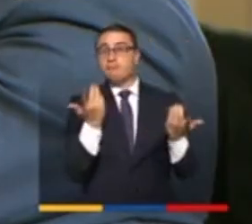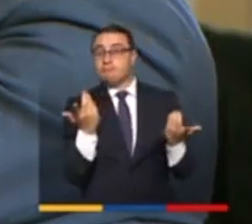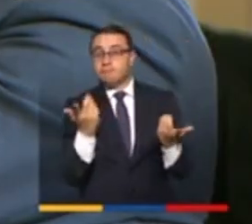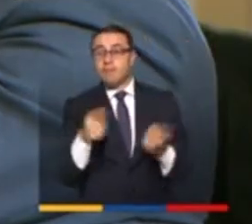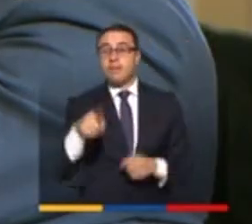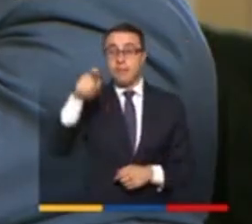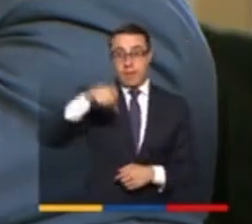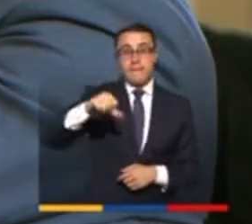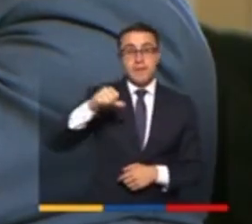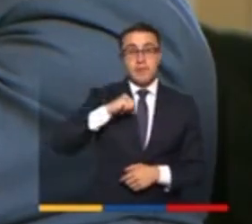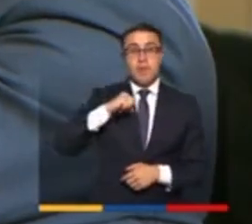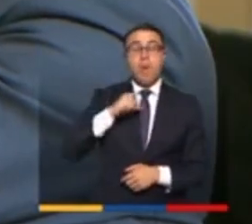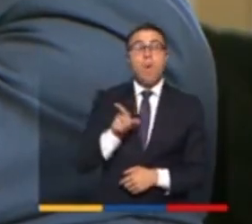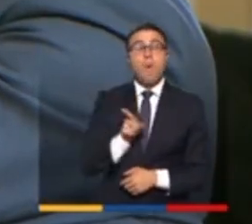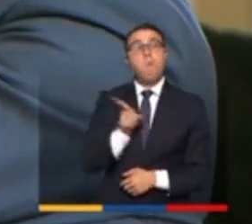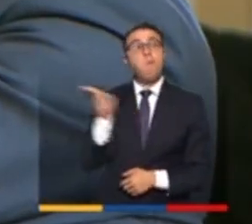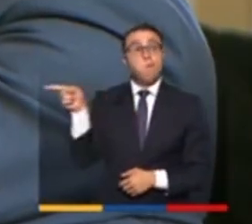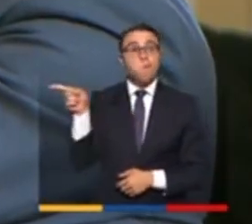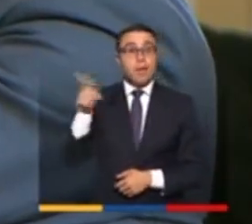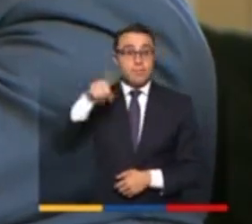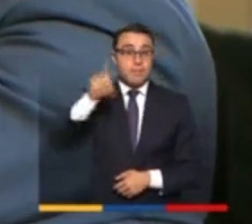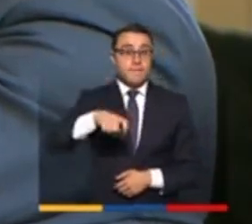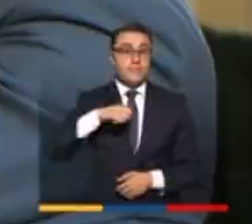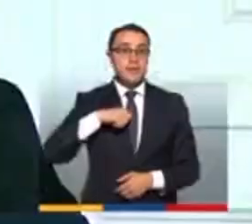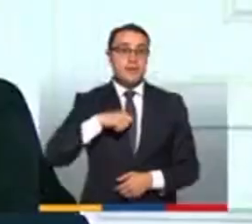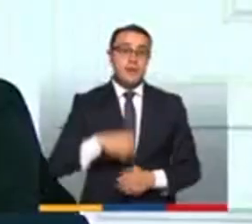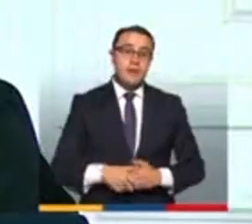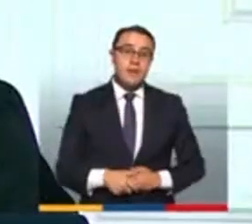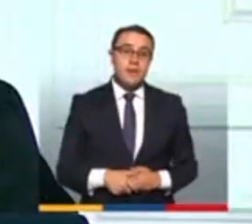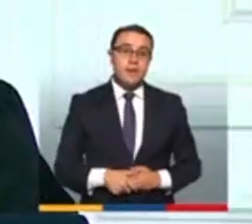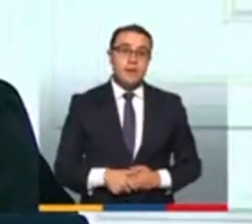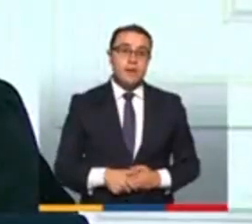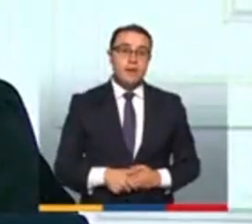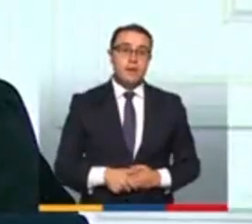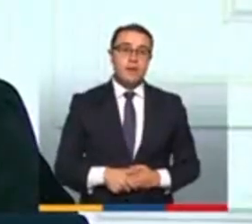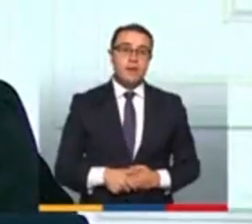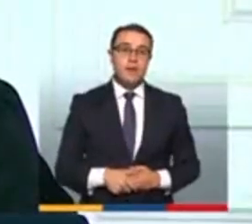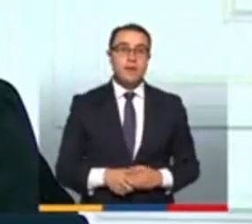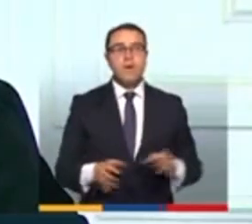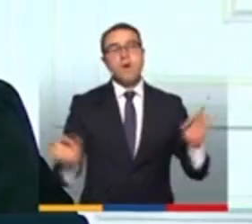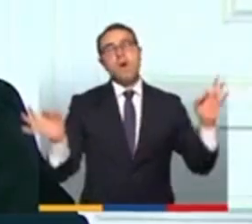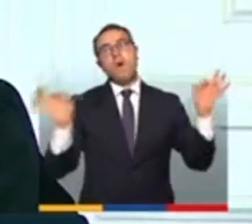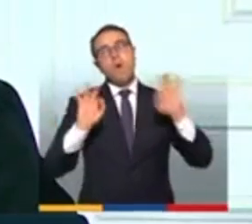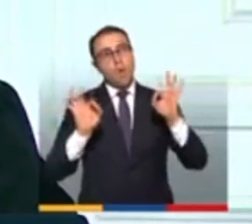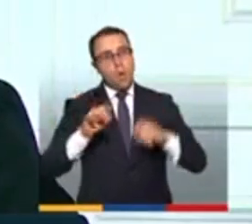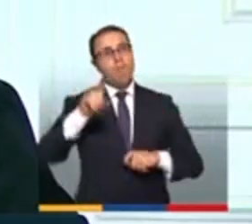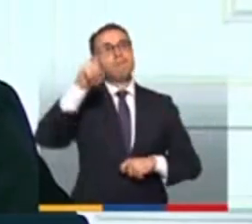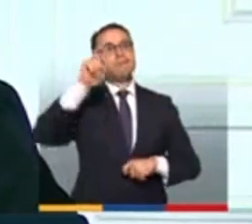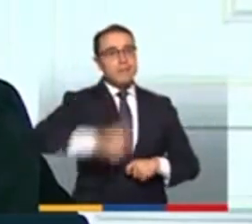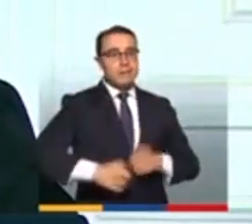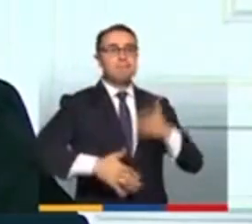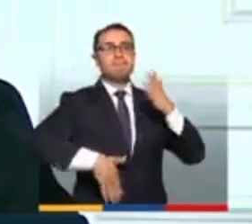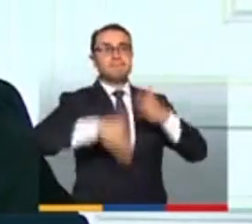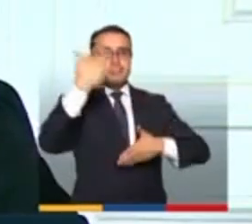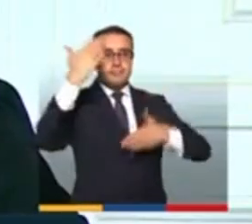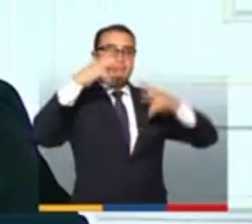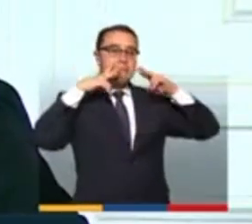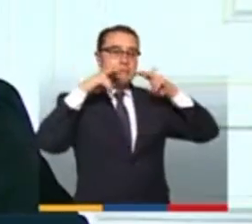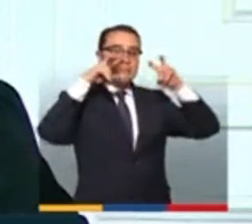deberíamos tenerlas bajo inventario o debería haber unos cuantos procesados